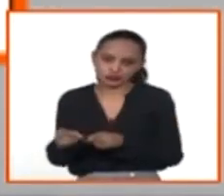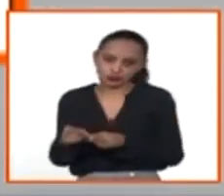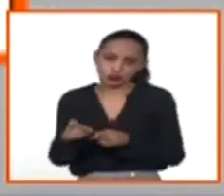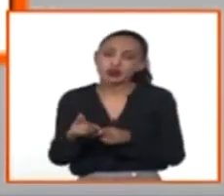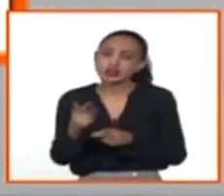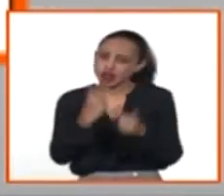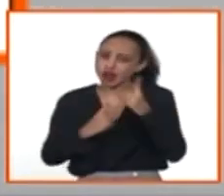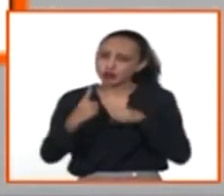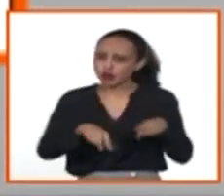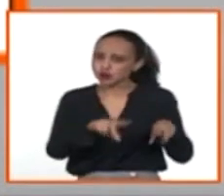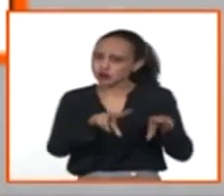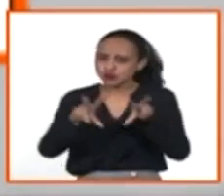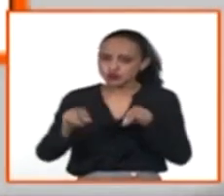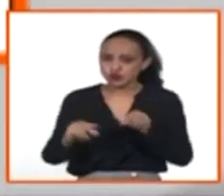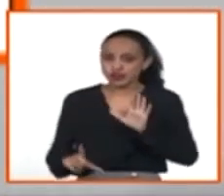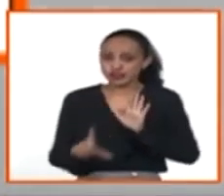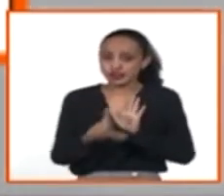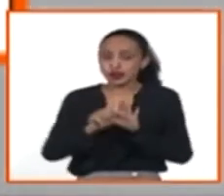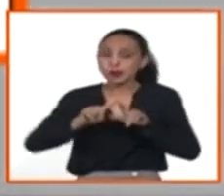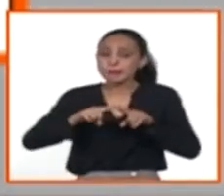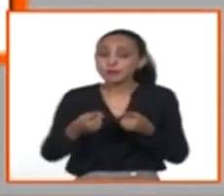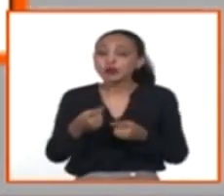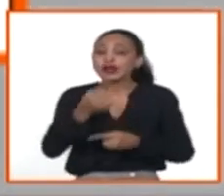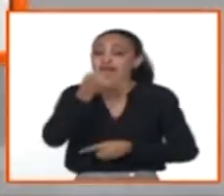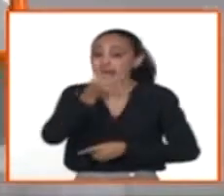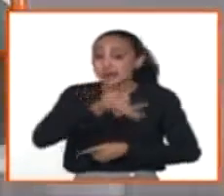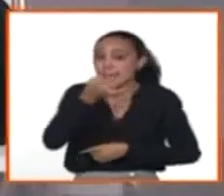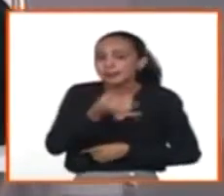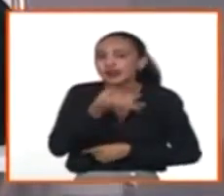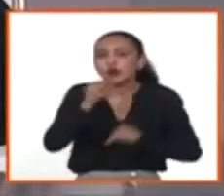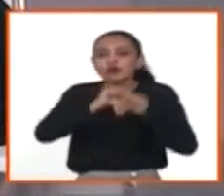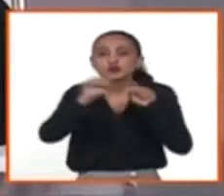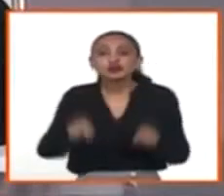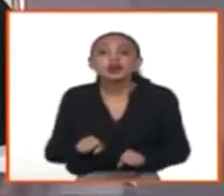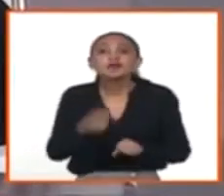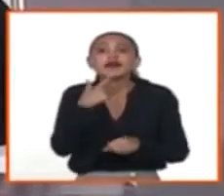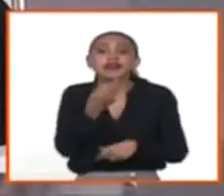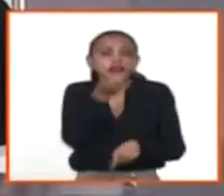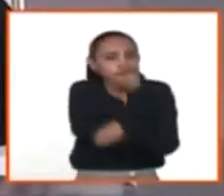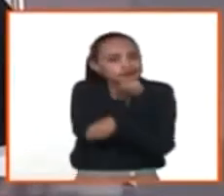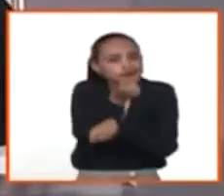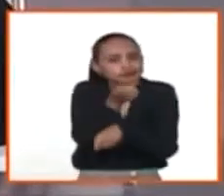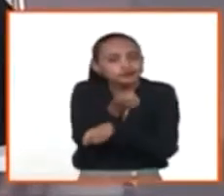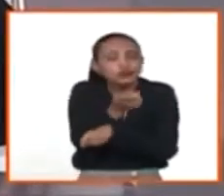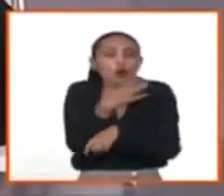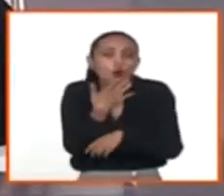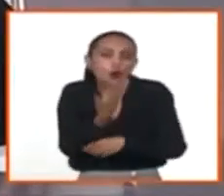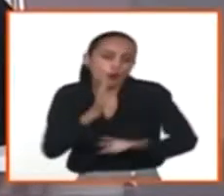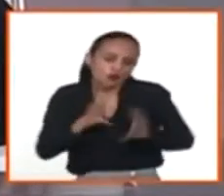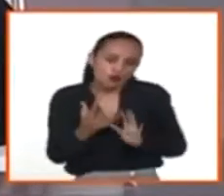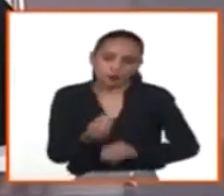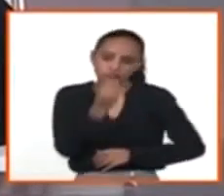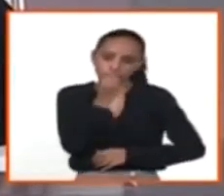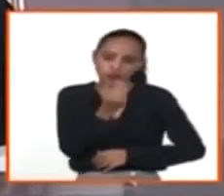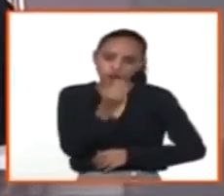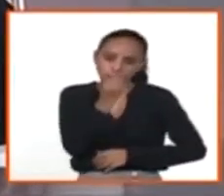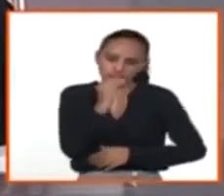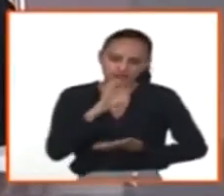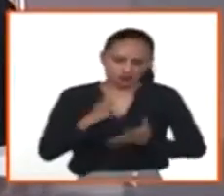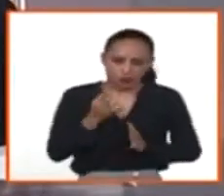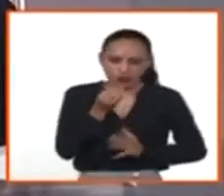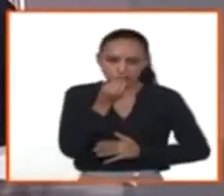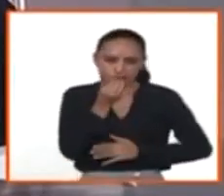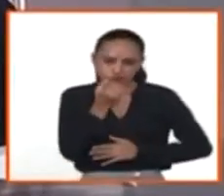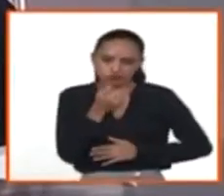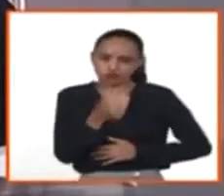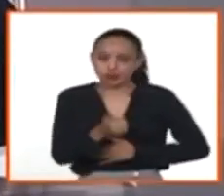ley, porque pauta un sistema de educación nacional relativo a las buenas prácticas que debemos tener en cuanto a la alimentación. Los temas